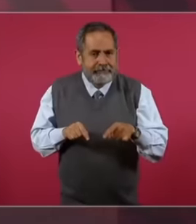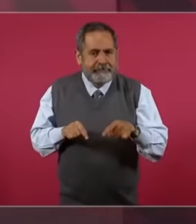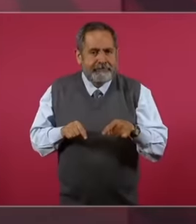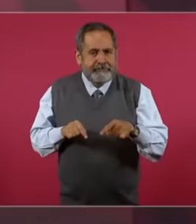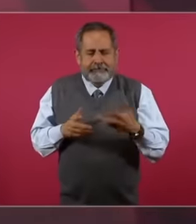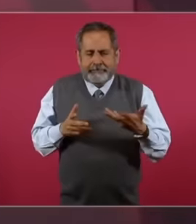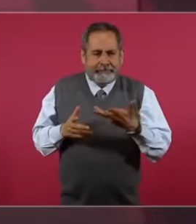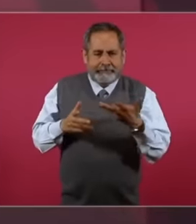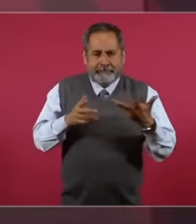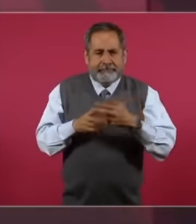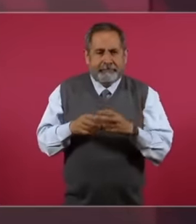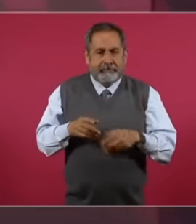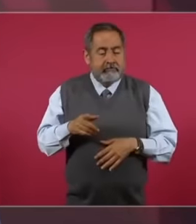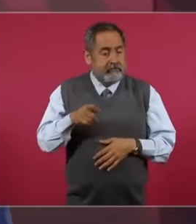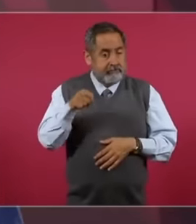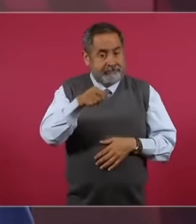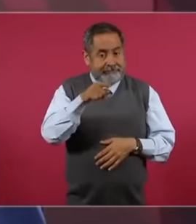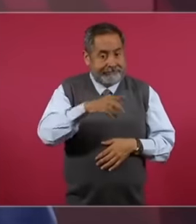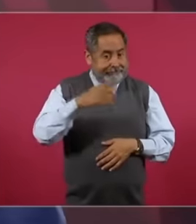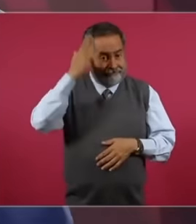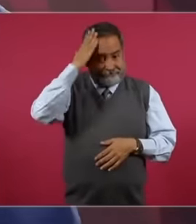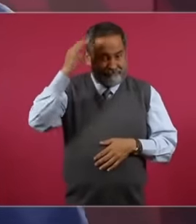y entonces el capo mayor